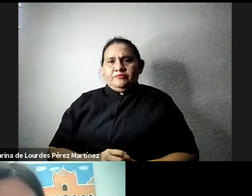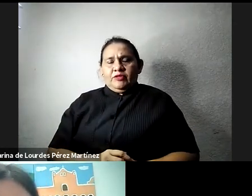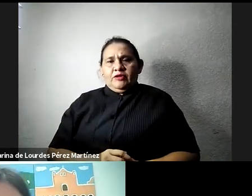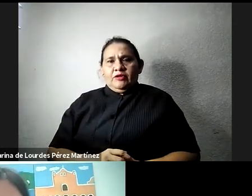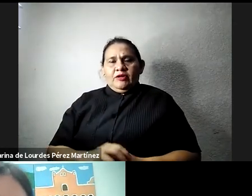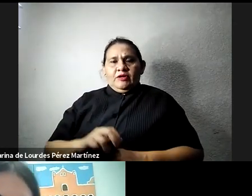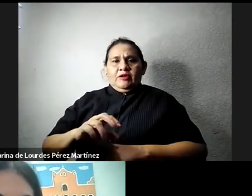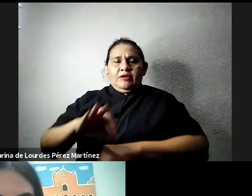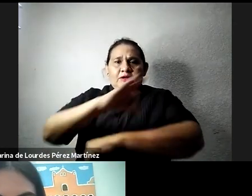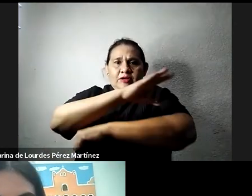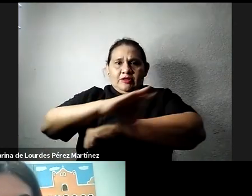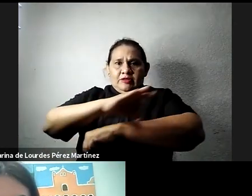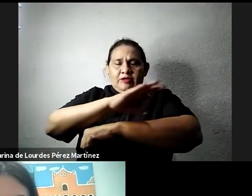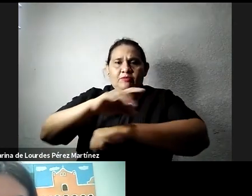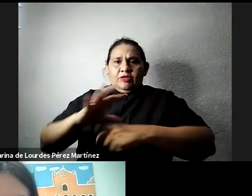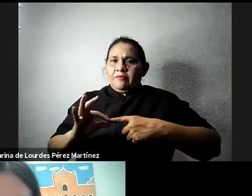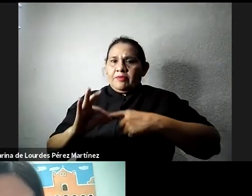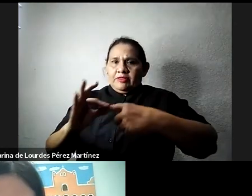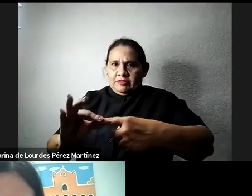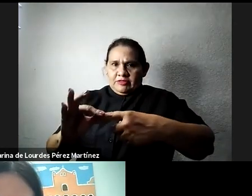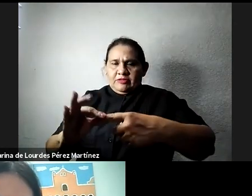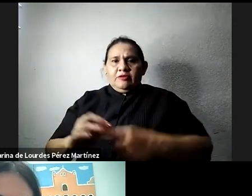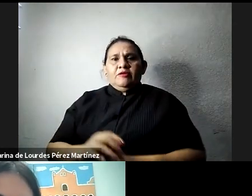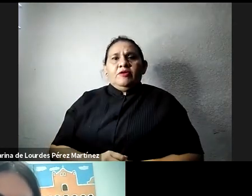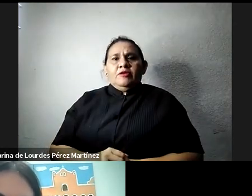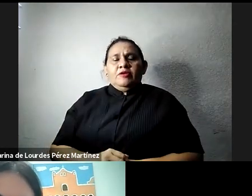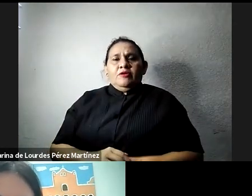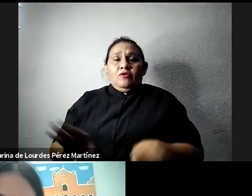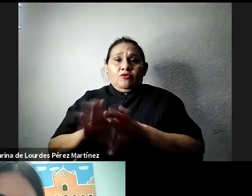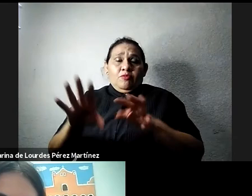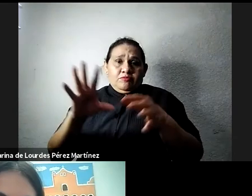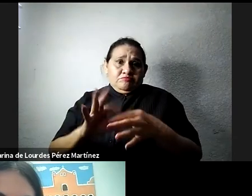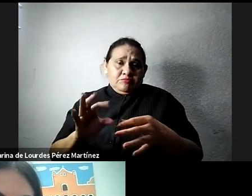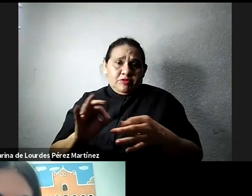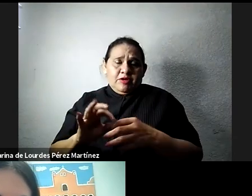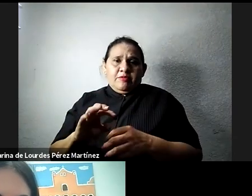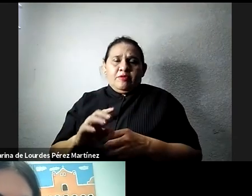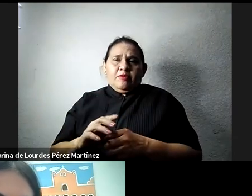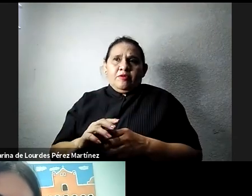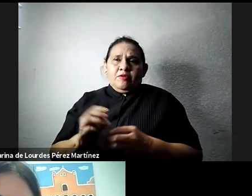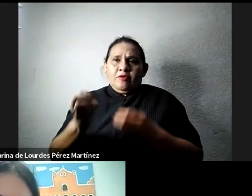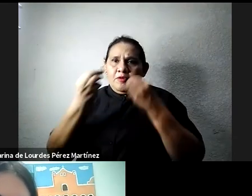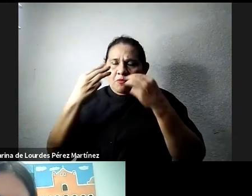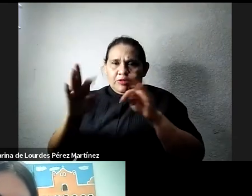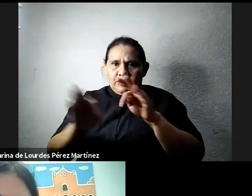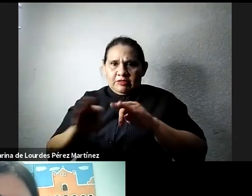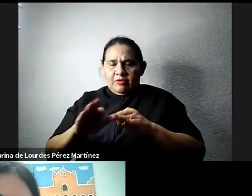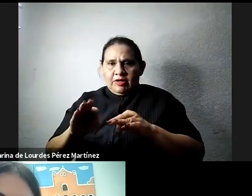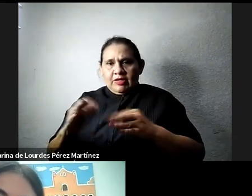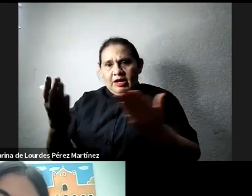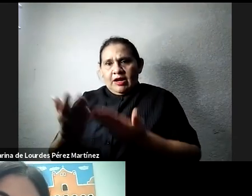arquitecta, por esta presentación tan completa que, bueno, además, como comentabas, muestra mucho del trabajo que ya han